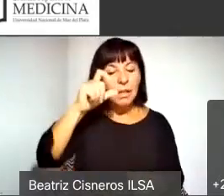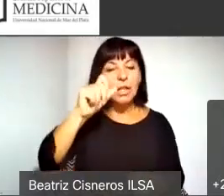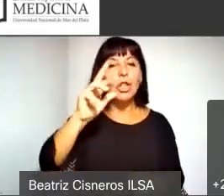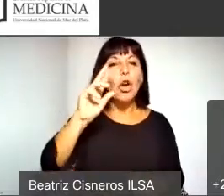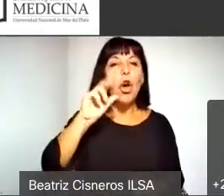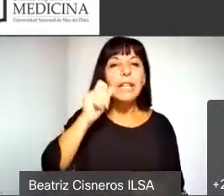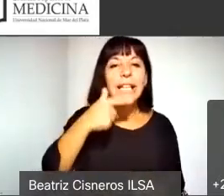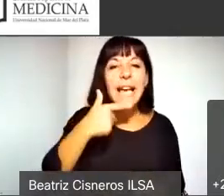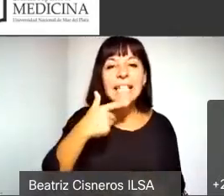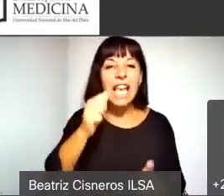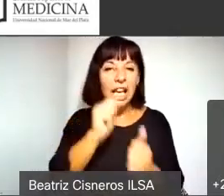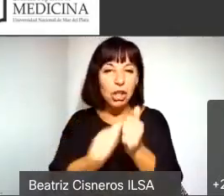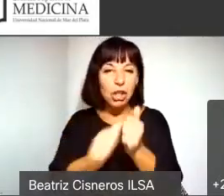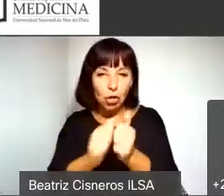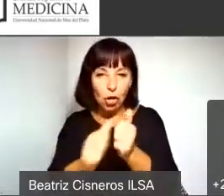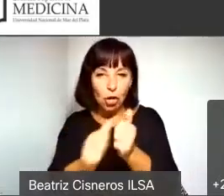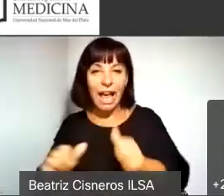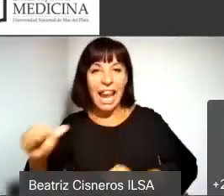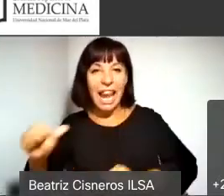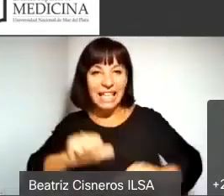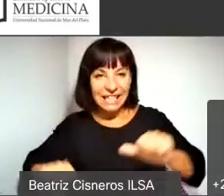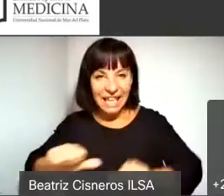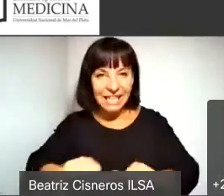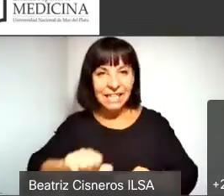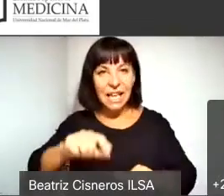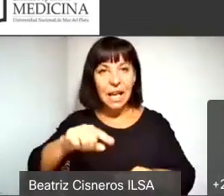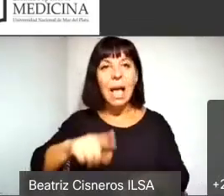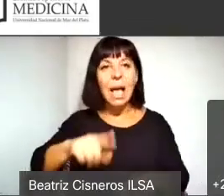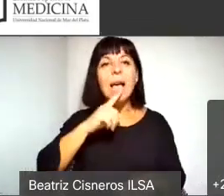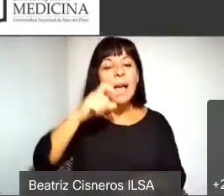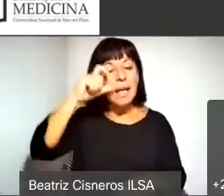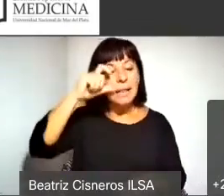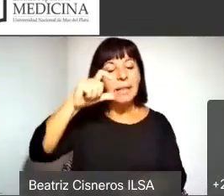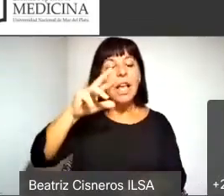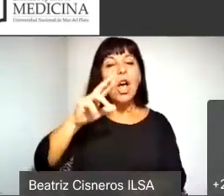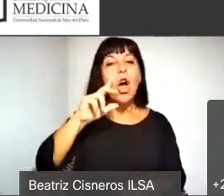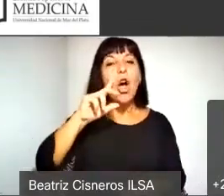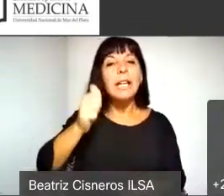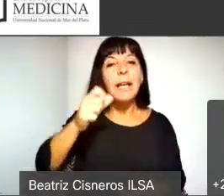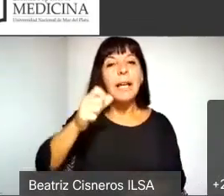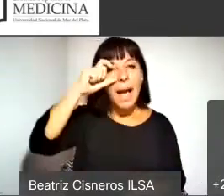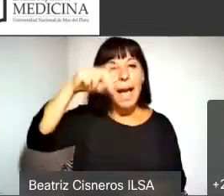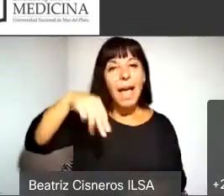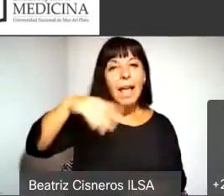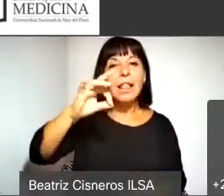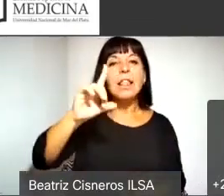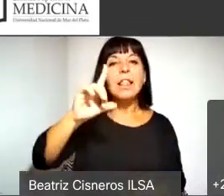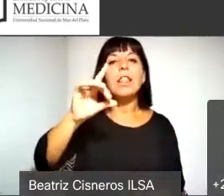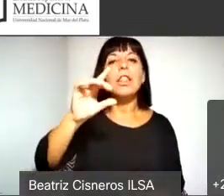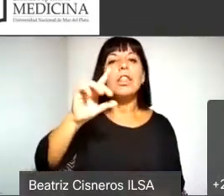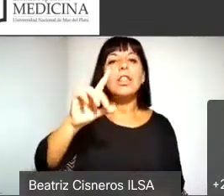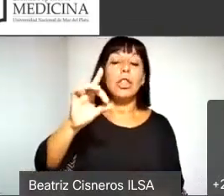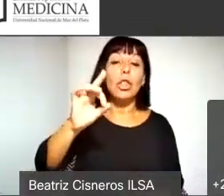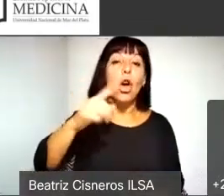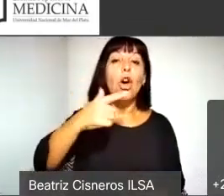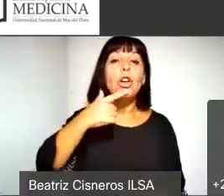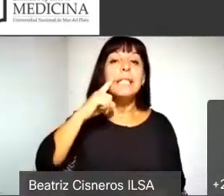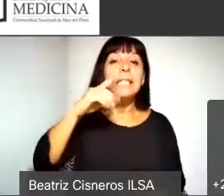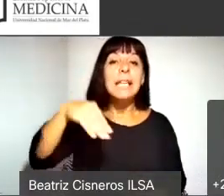ciencia, vamos a hablar de la teoría endosimbiótica, que también pueden encontrar en la bibliografía como